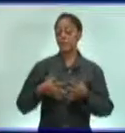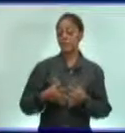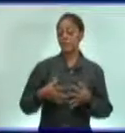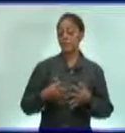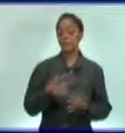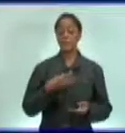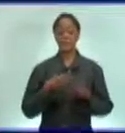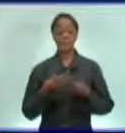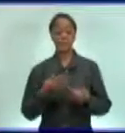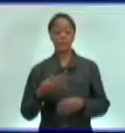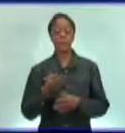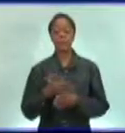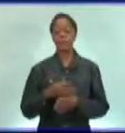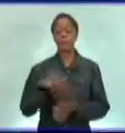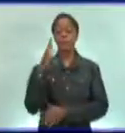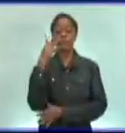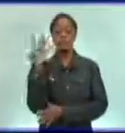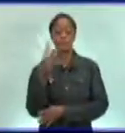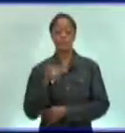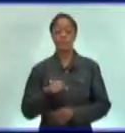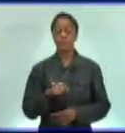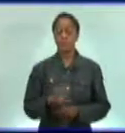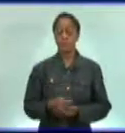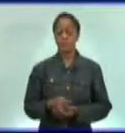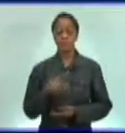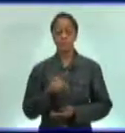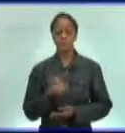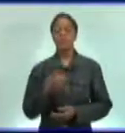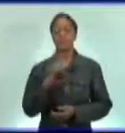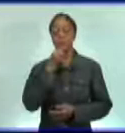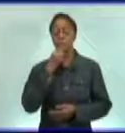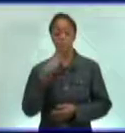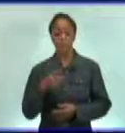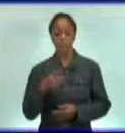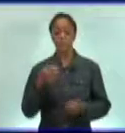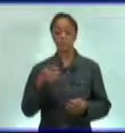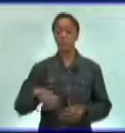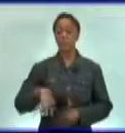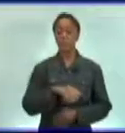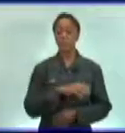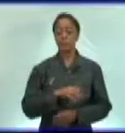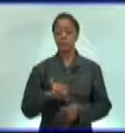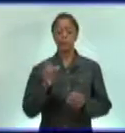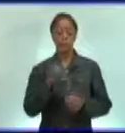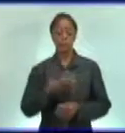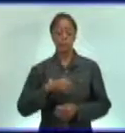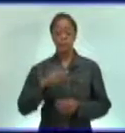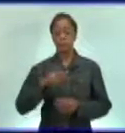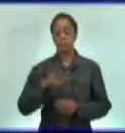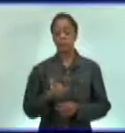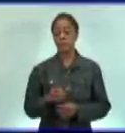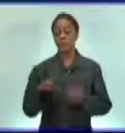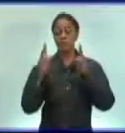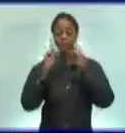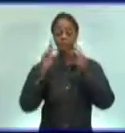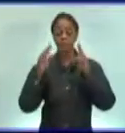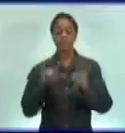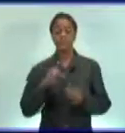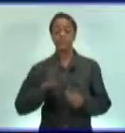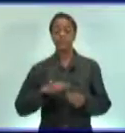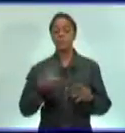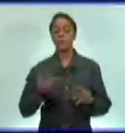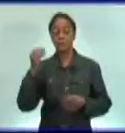con el medio ambiente y es lo que nos permite ser todos un organismo, un ser vivo como